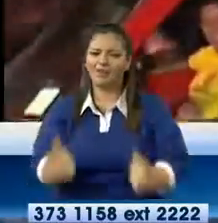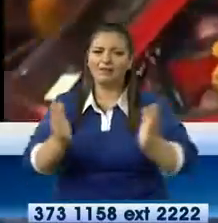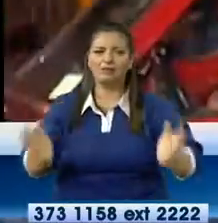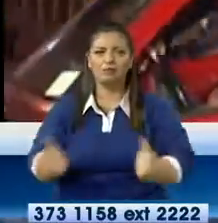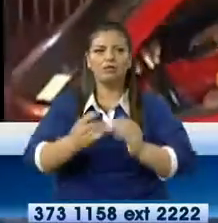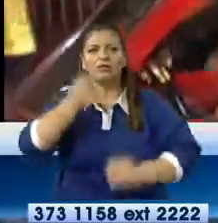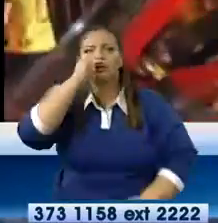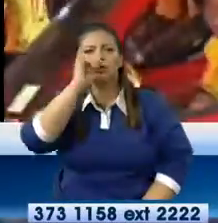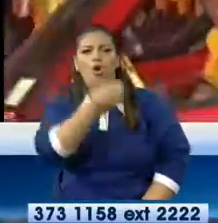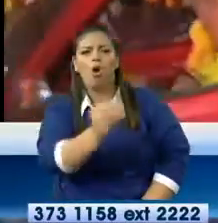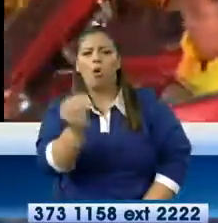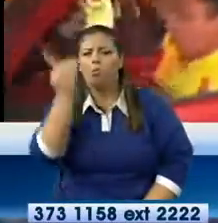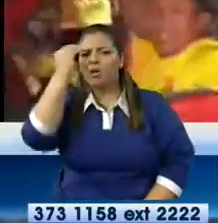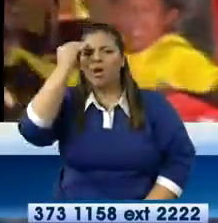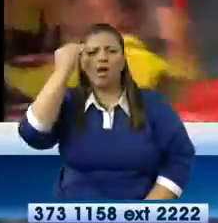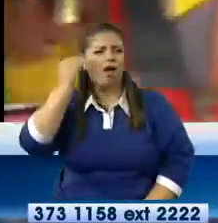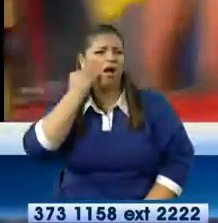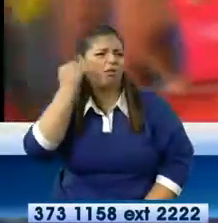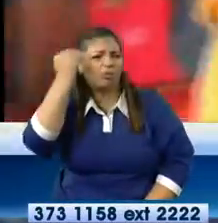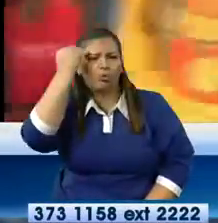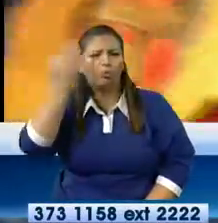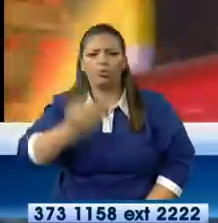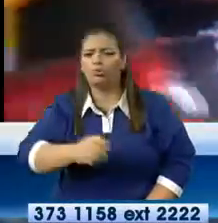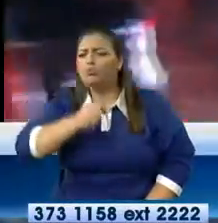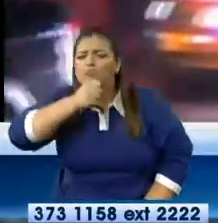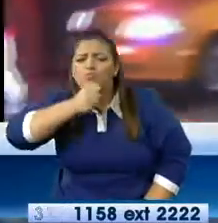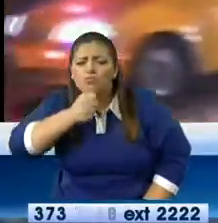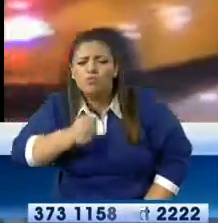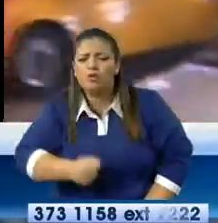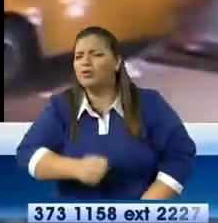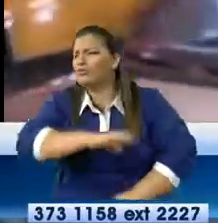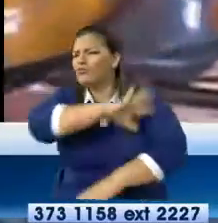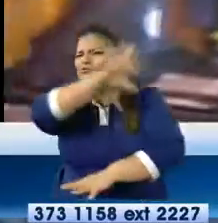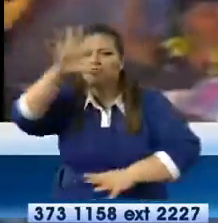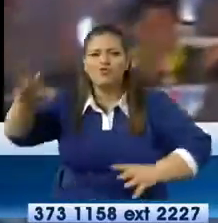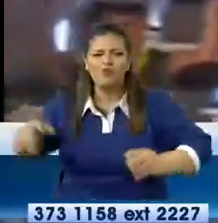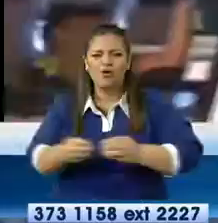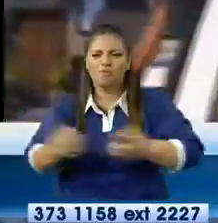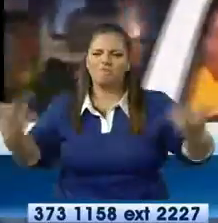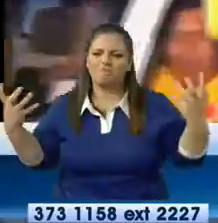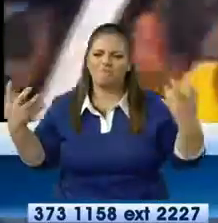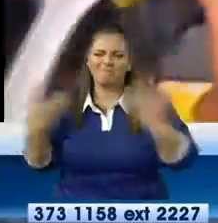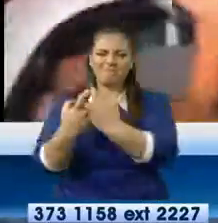Niños, jóvenes, adultos, tercera edad, todos fundidos en un abrazo de gloria.